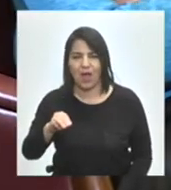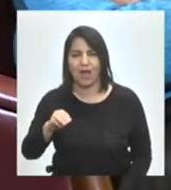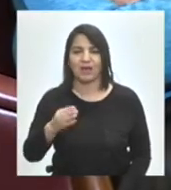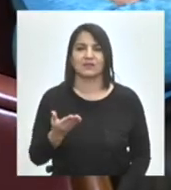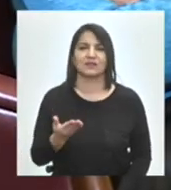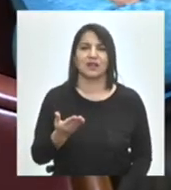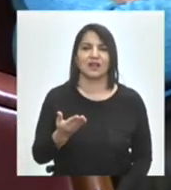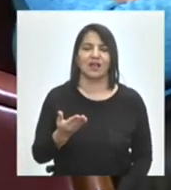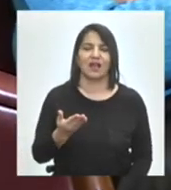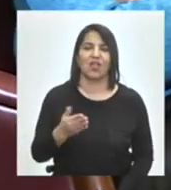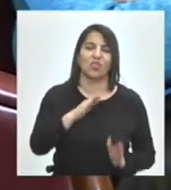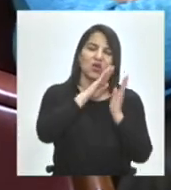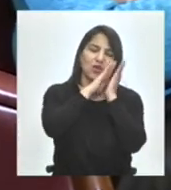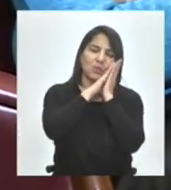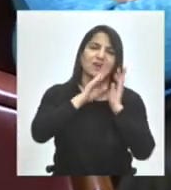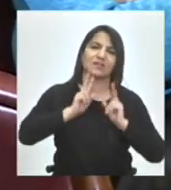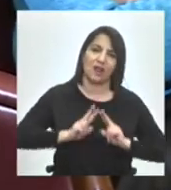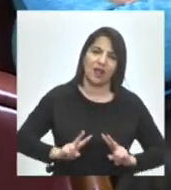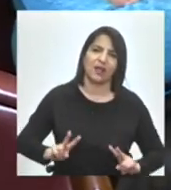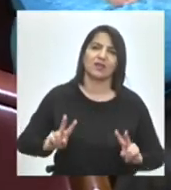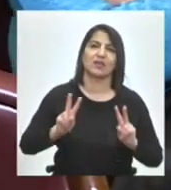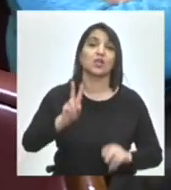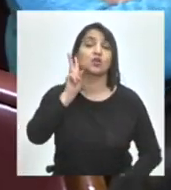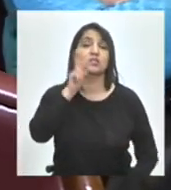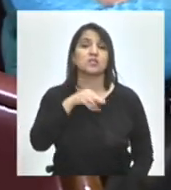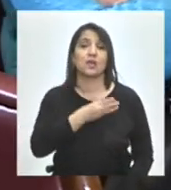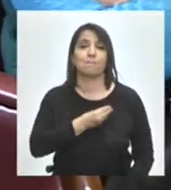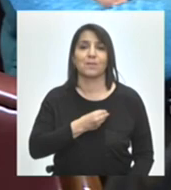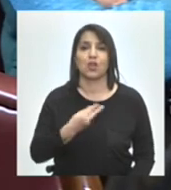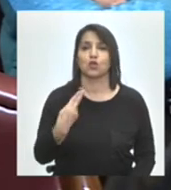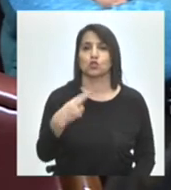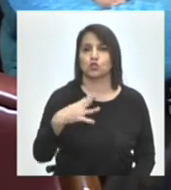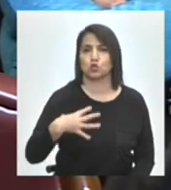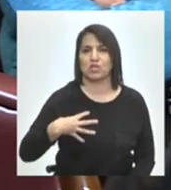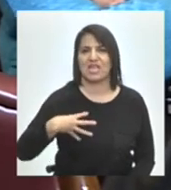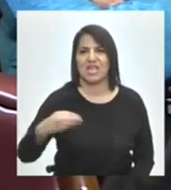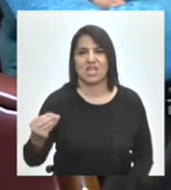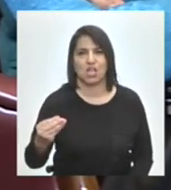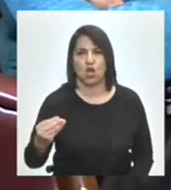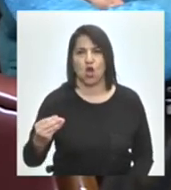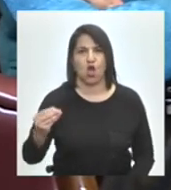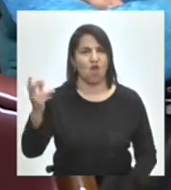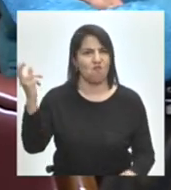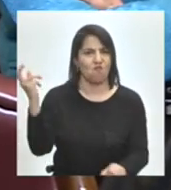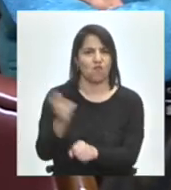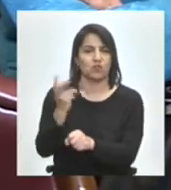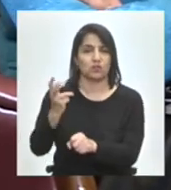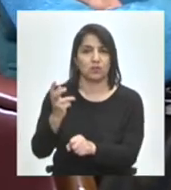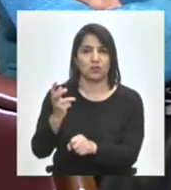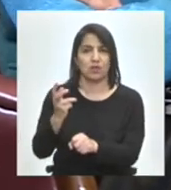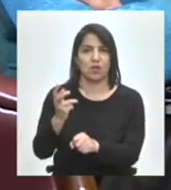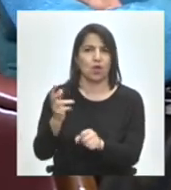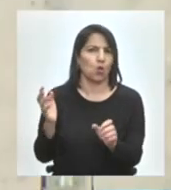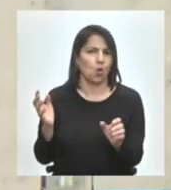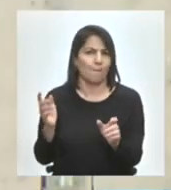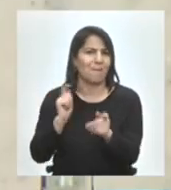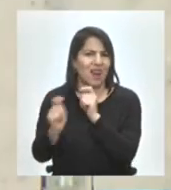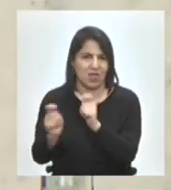poder dormir tranquilos, sin el miedo a que sus hijos sean vejados o que sufran cualquier tipo de